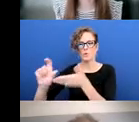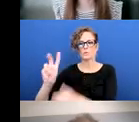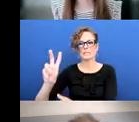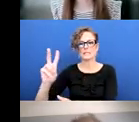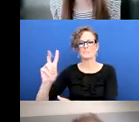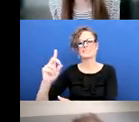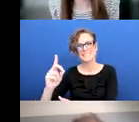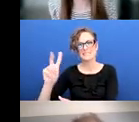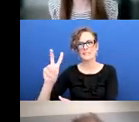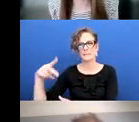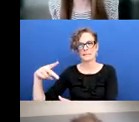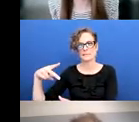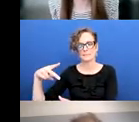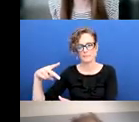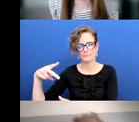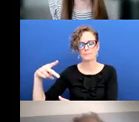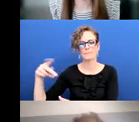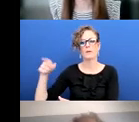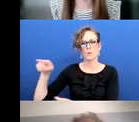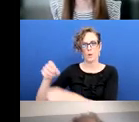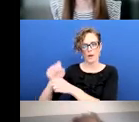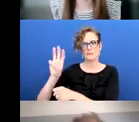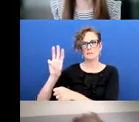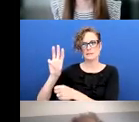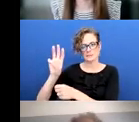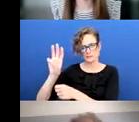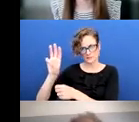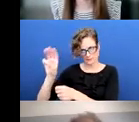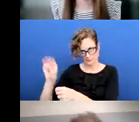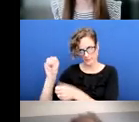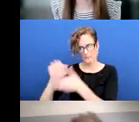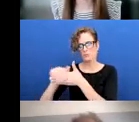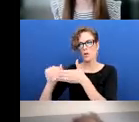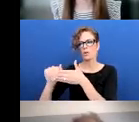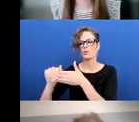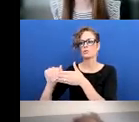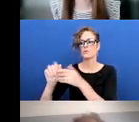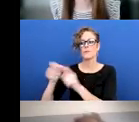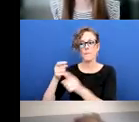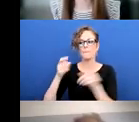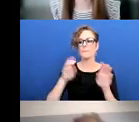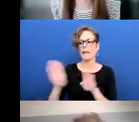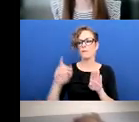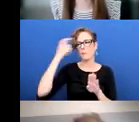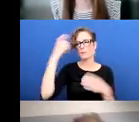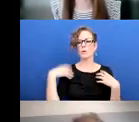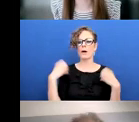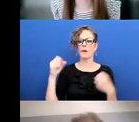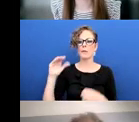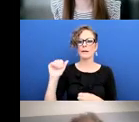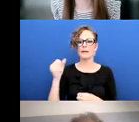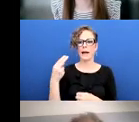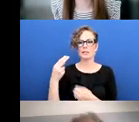y lo reparten para los programas de violencia doméstica. Entonces ahí conseguimos 6 millones de dólares para el Fondo